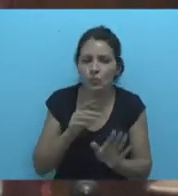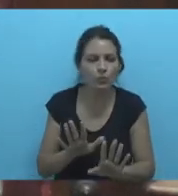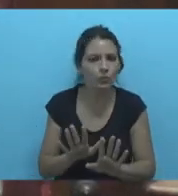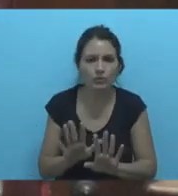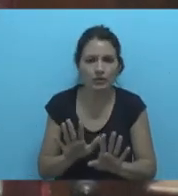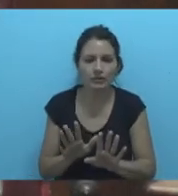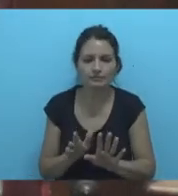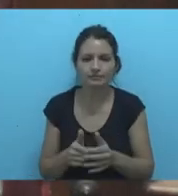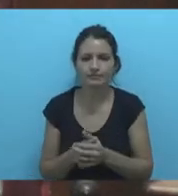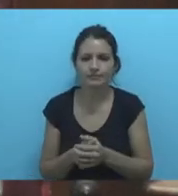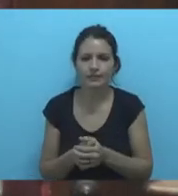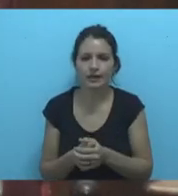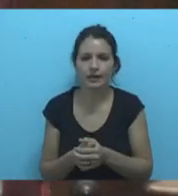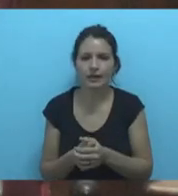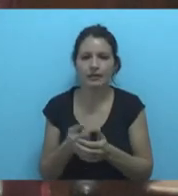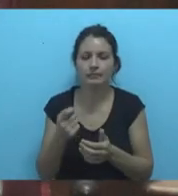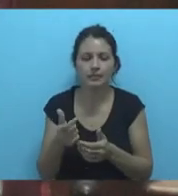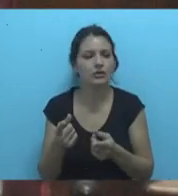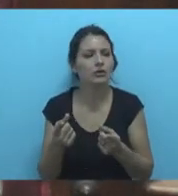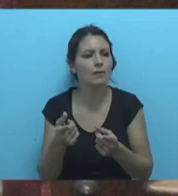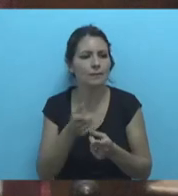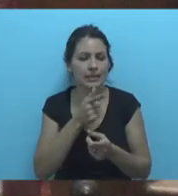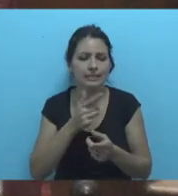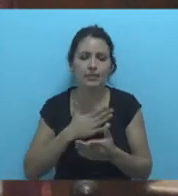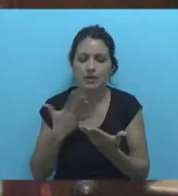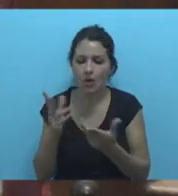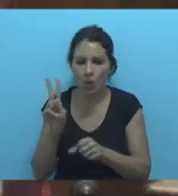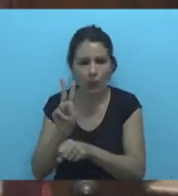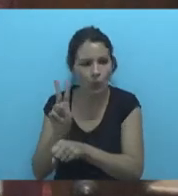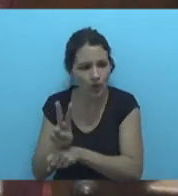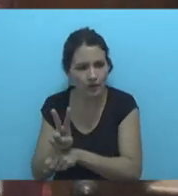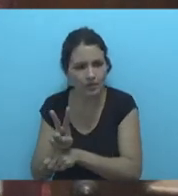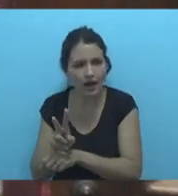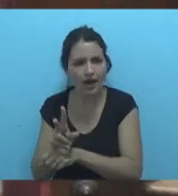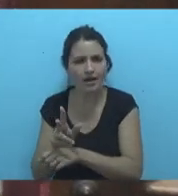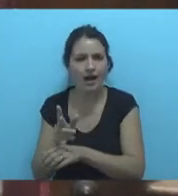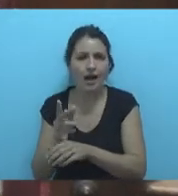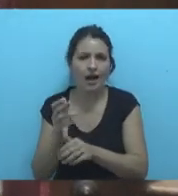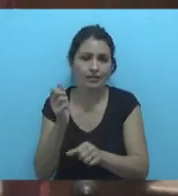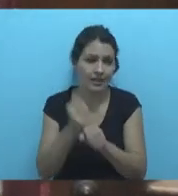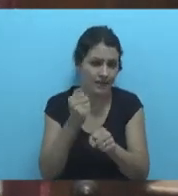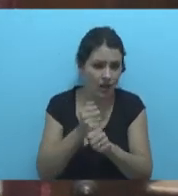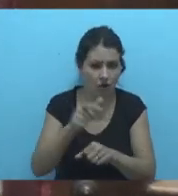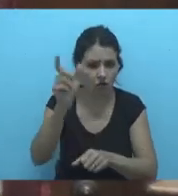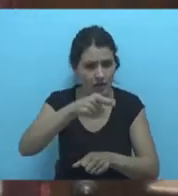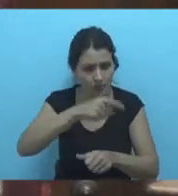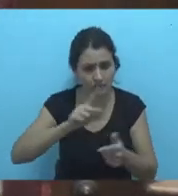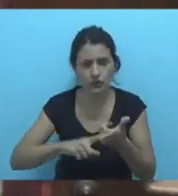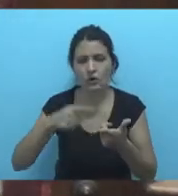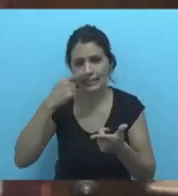pero creo que tiene que primar la voluntad de defender el interés de cada uno de los trabajadores, de defender el interés de la provincia de Santa